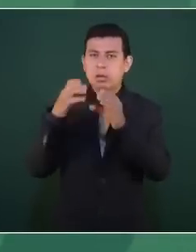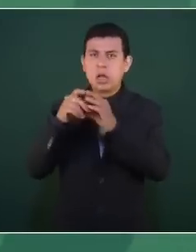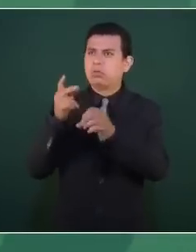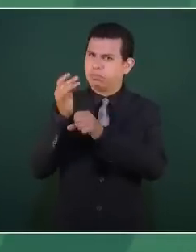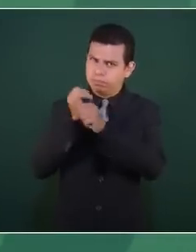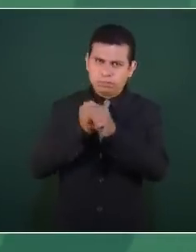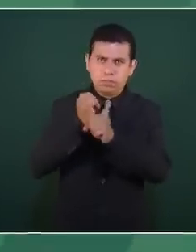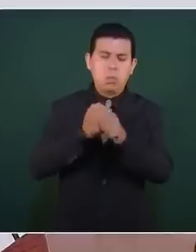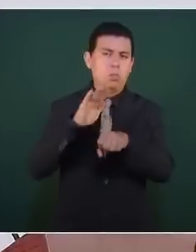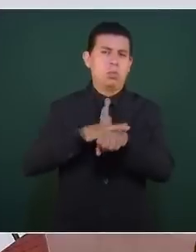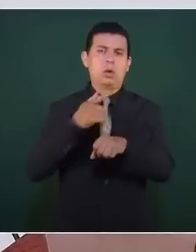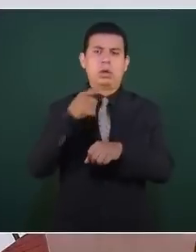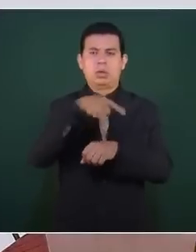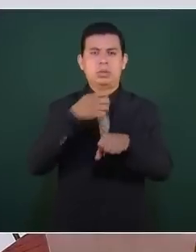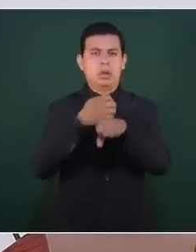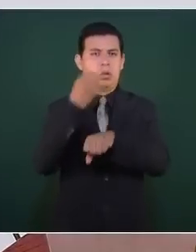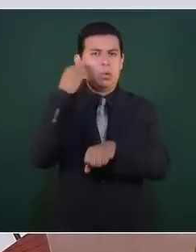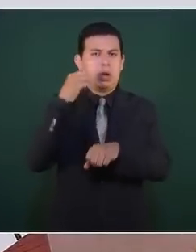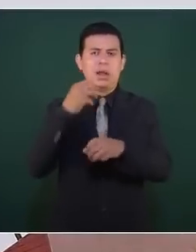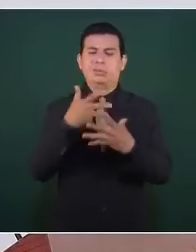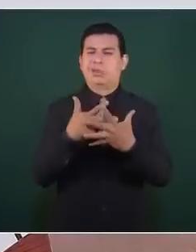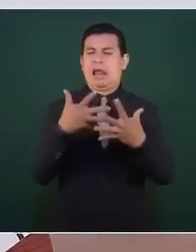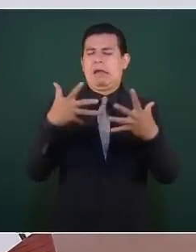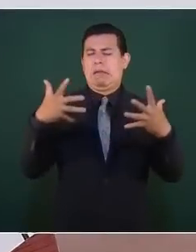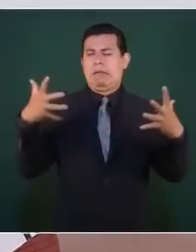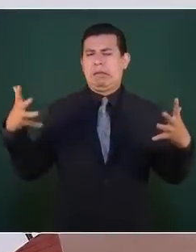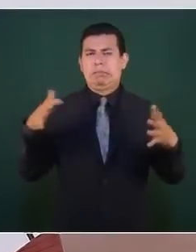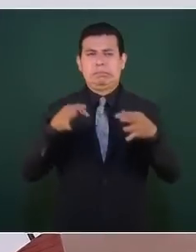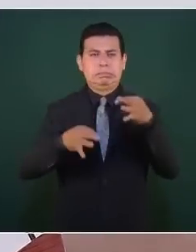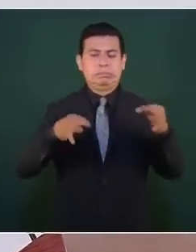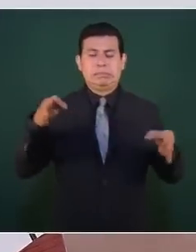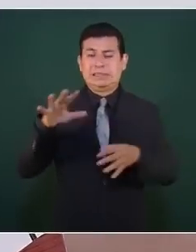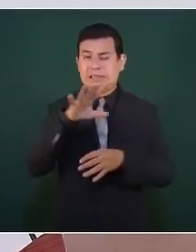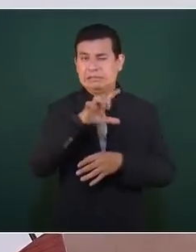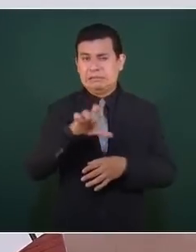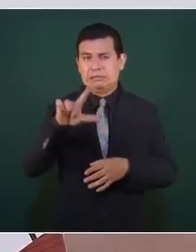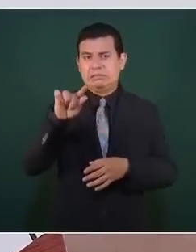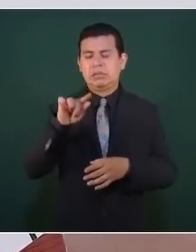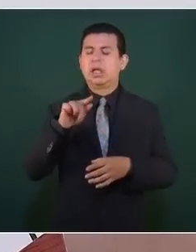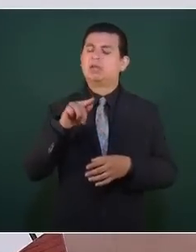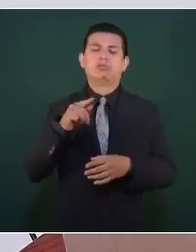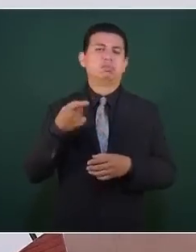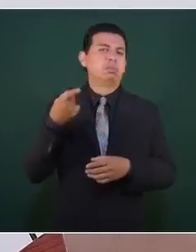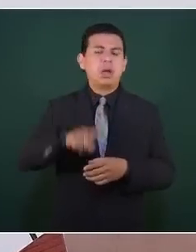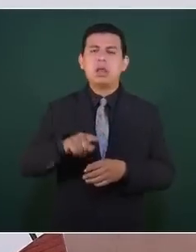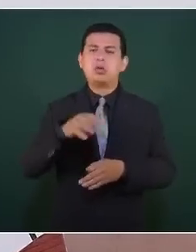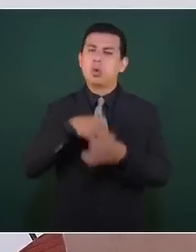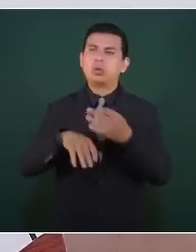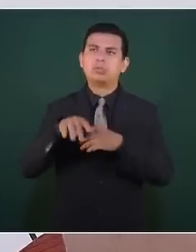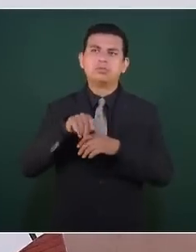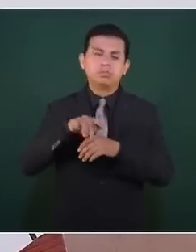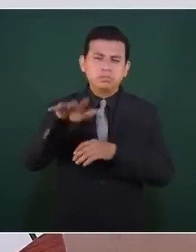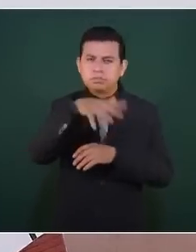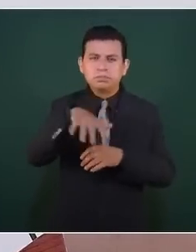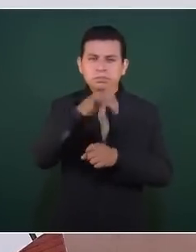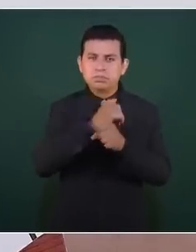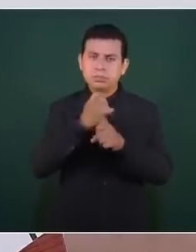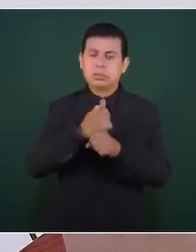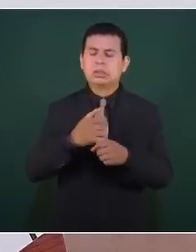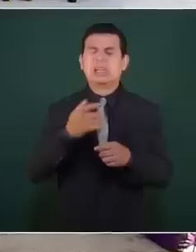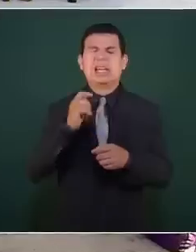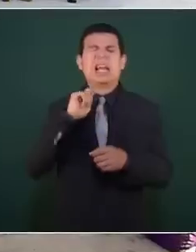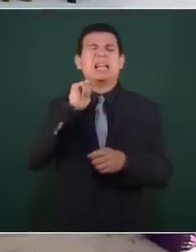Oaxaca, como todos sabemos, tiene 570 municipios, es el estado con